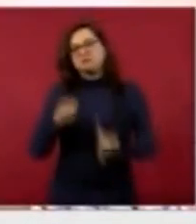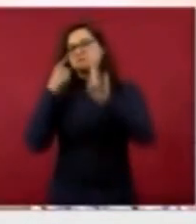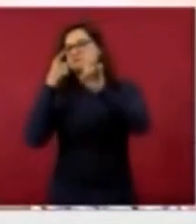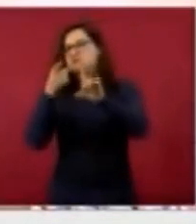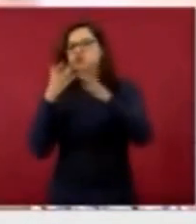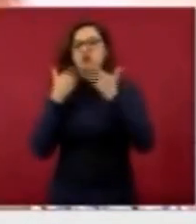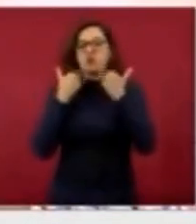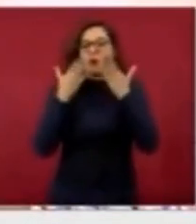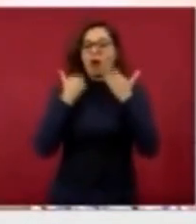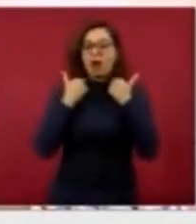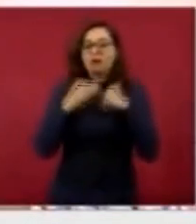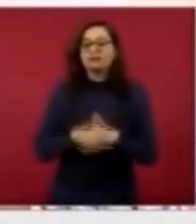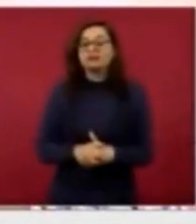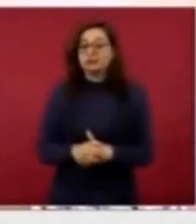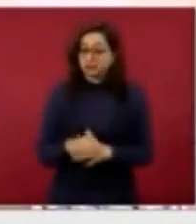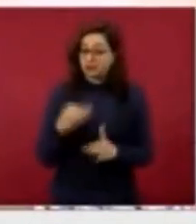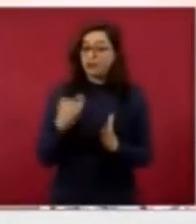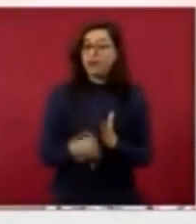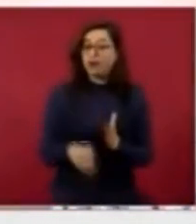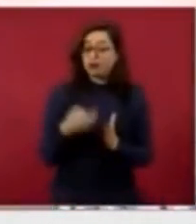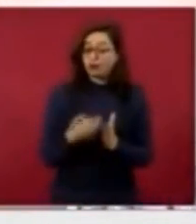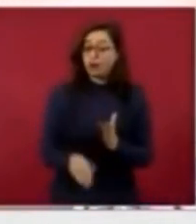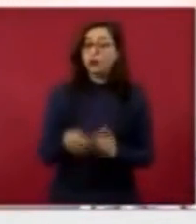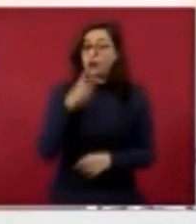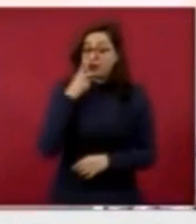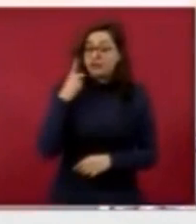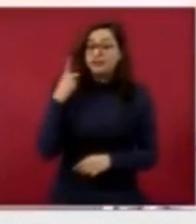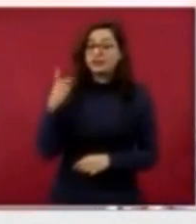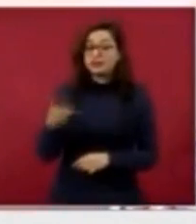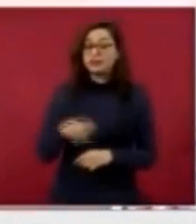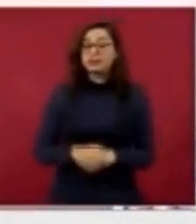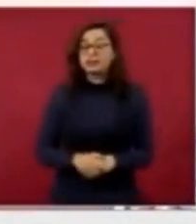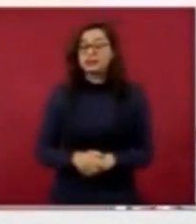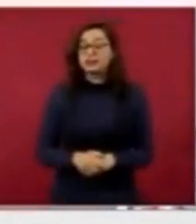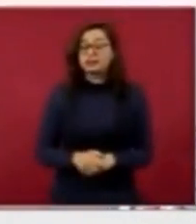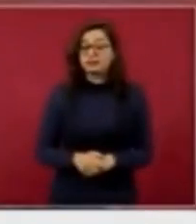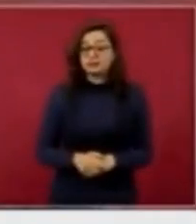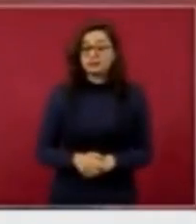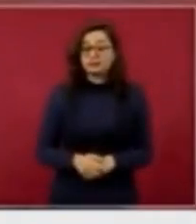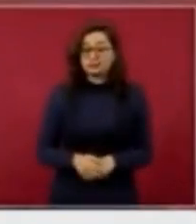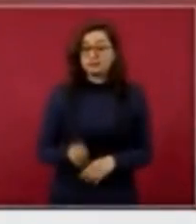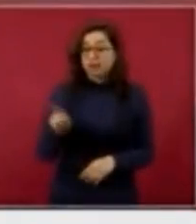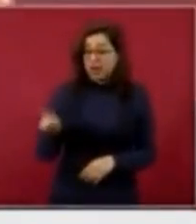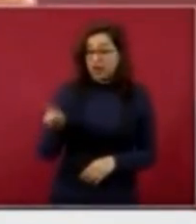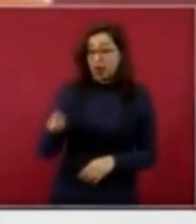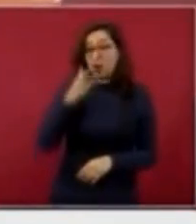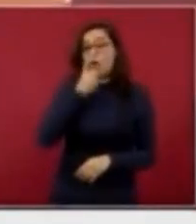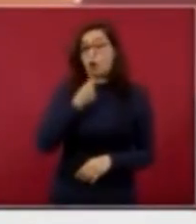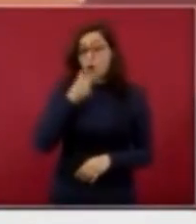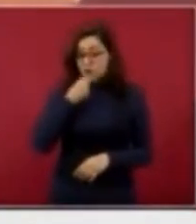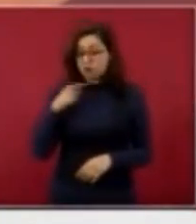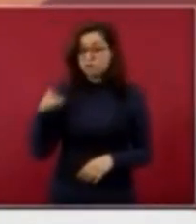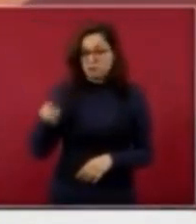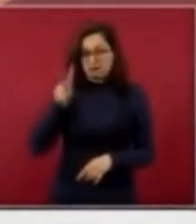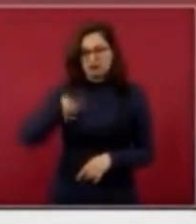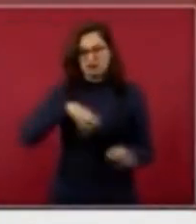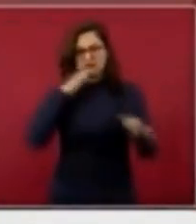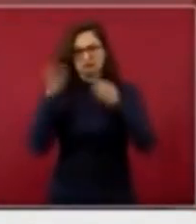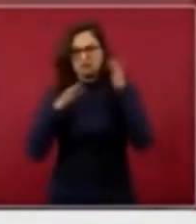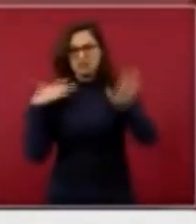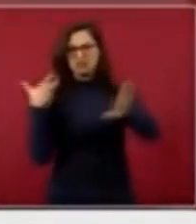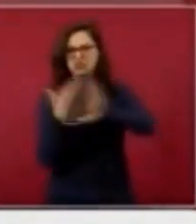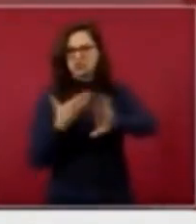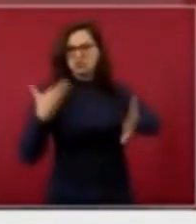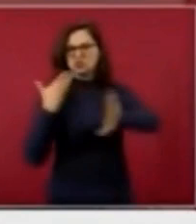por lo que la reunión se centrará en agilizar los pasos fronterizos y aduaneros la última vez que ambos mandatarios se reunieron fue el 3 de mayo de